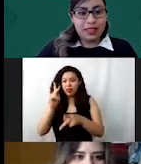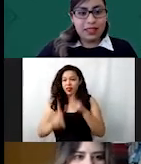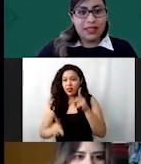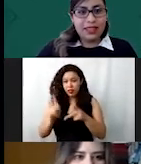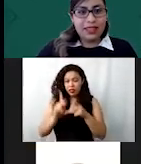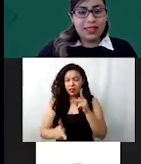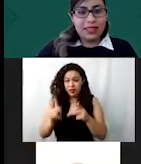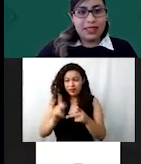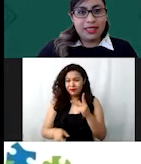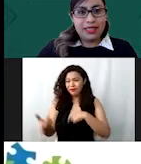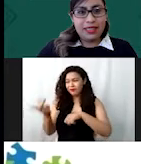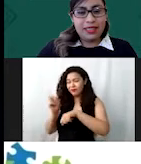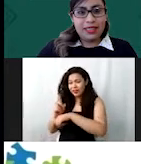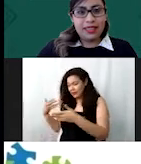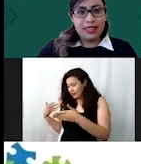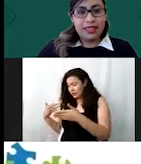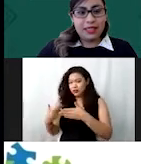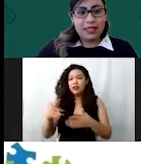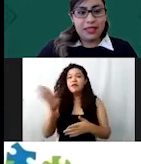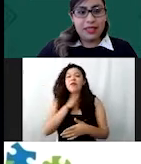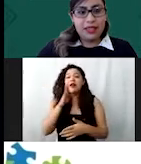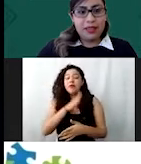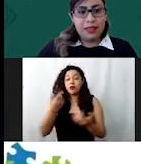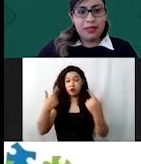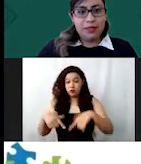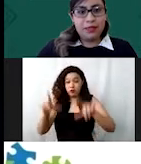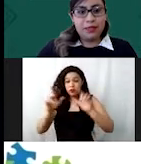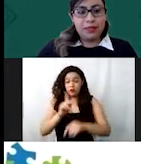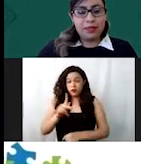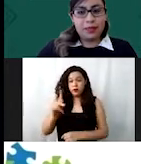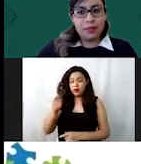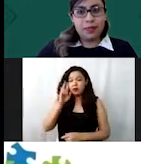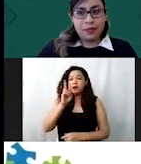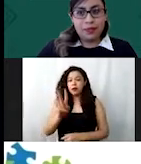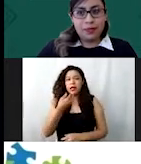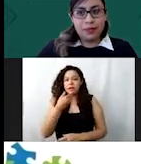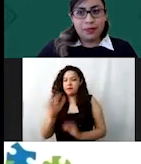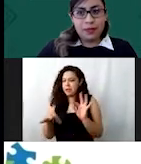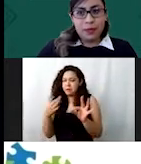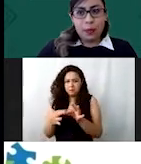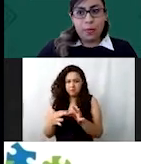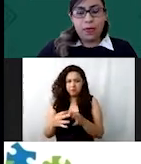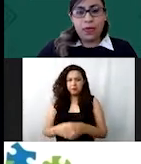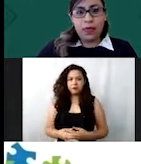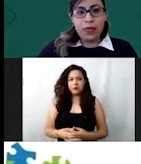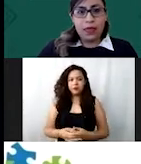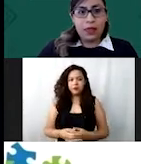varios días que está medio malo, así que, pero con que vean la presentación, listo. Bueno, esta es